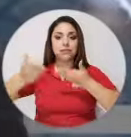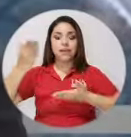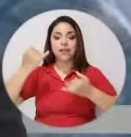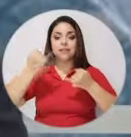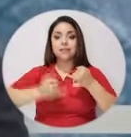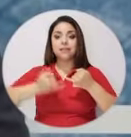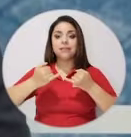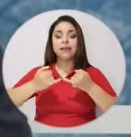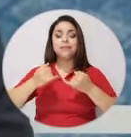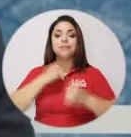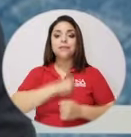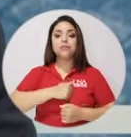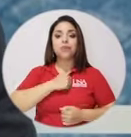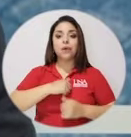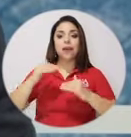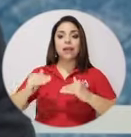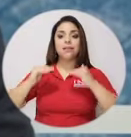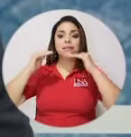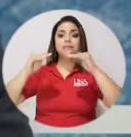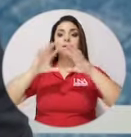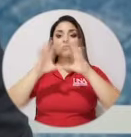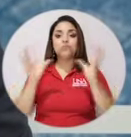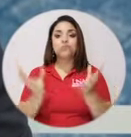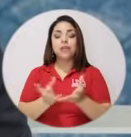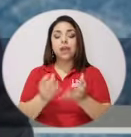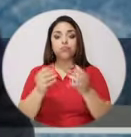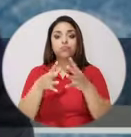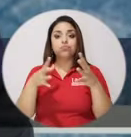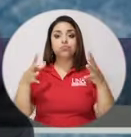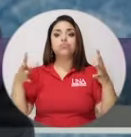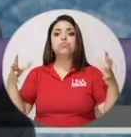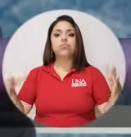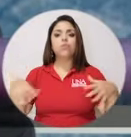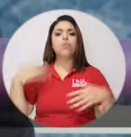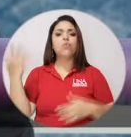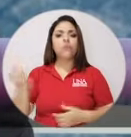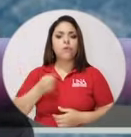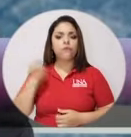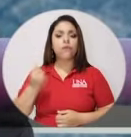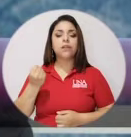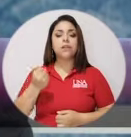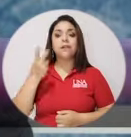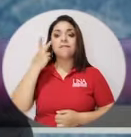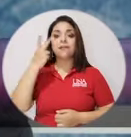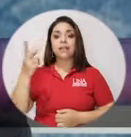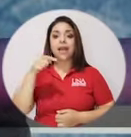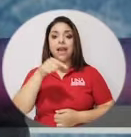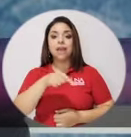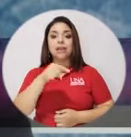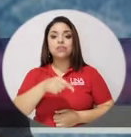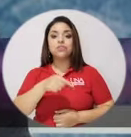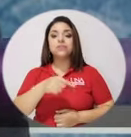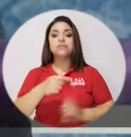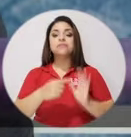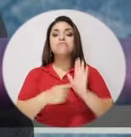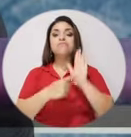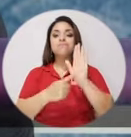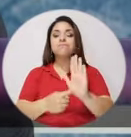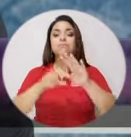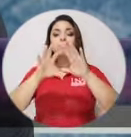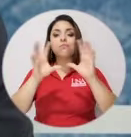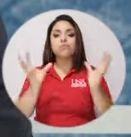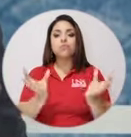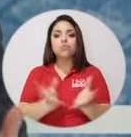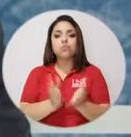mundial en los últimos 50 años ha crecido de manera exponencial, y eso lo que nos revela es que tenemos un mundo cada vez más pequeño